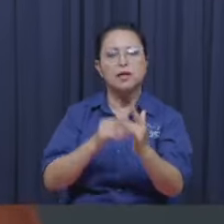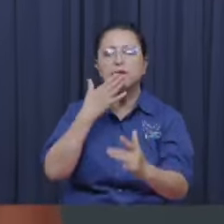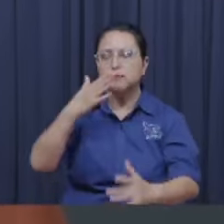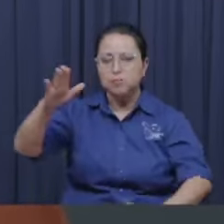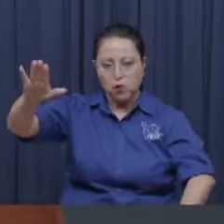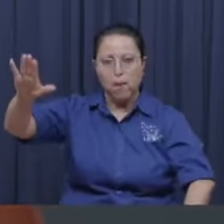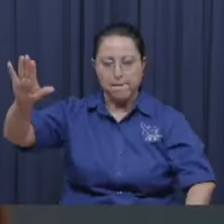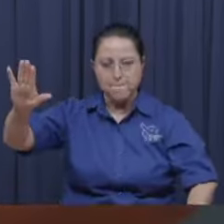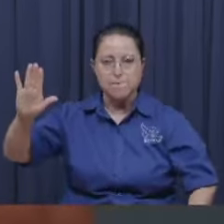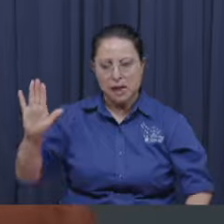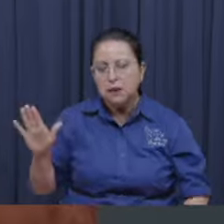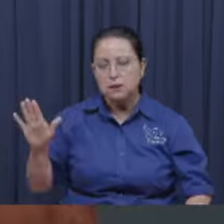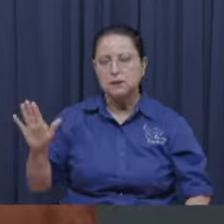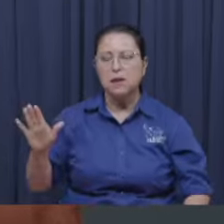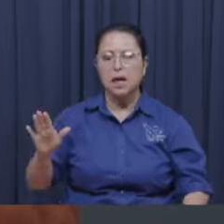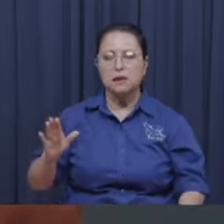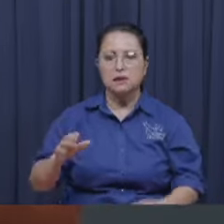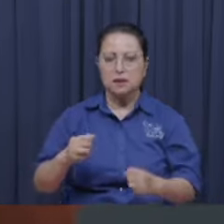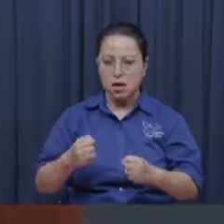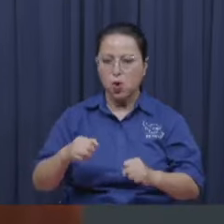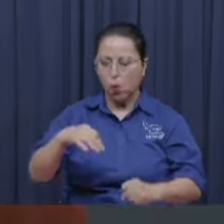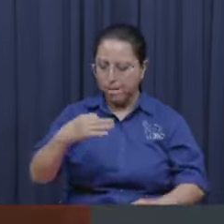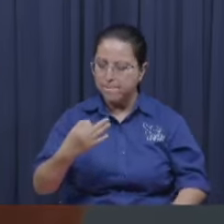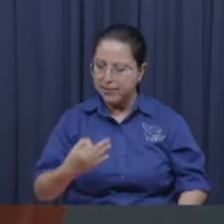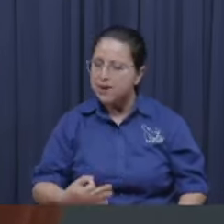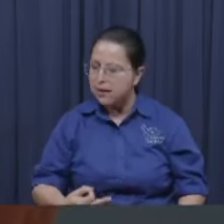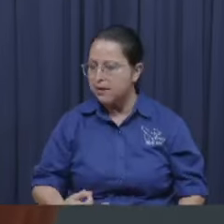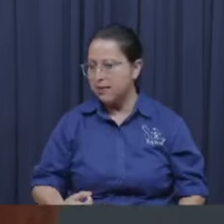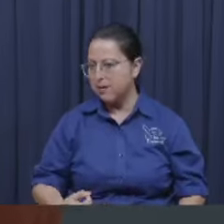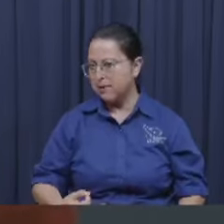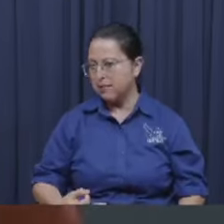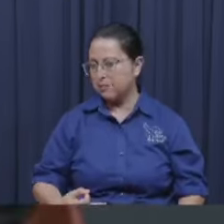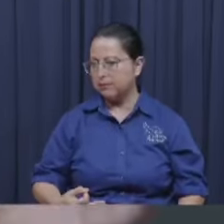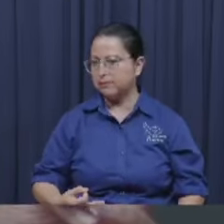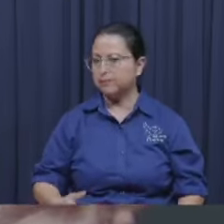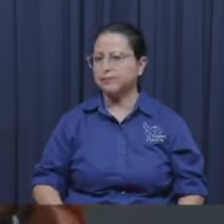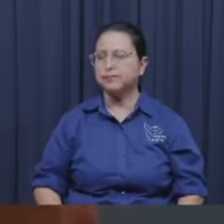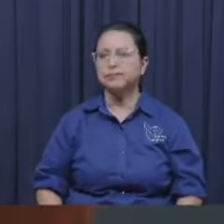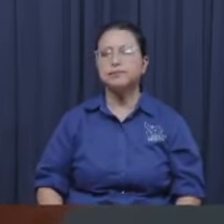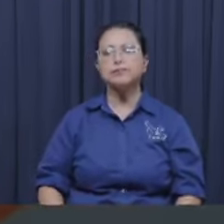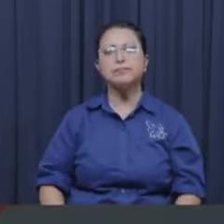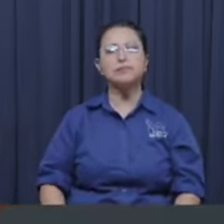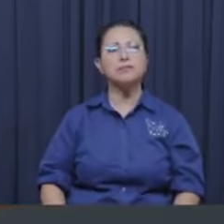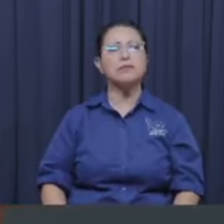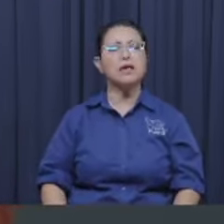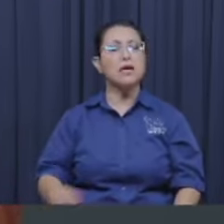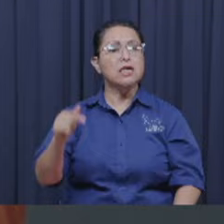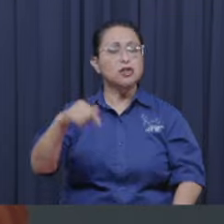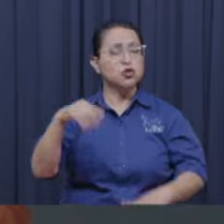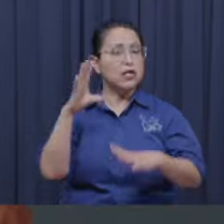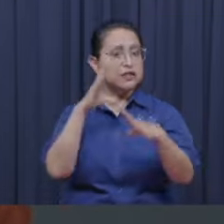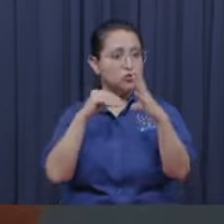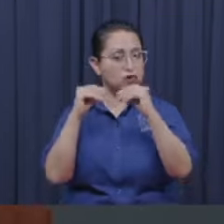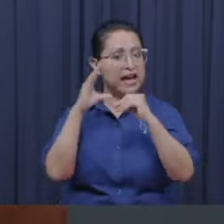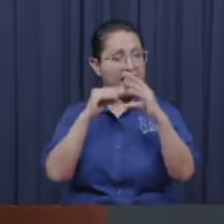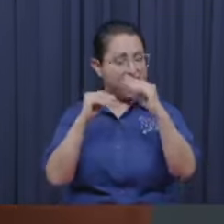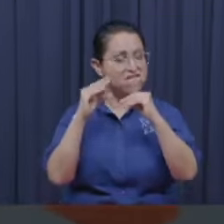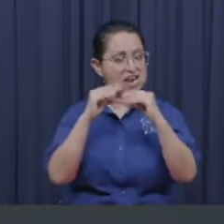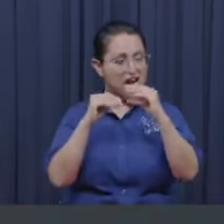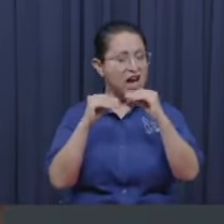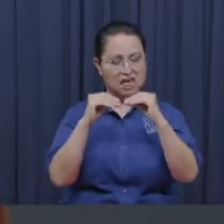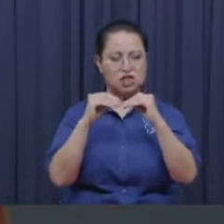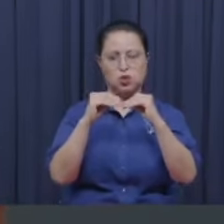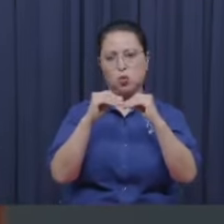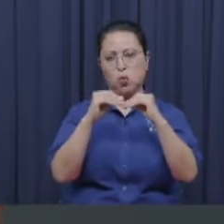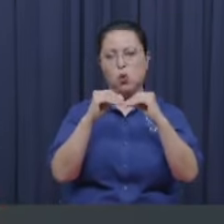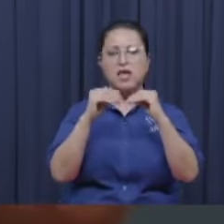Dios le va a cumplir sus promesas a Israel. Y usted sabe, yo no vine a hablarle ni de las noticias ni de la historia, pero es necesario